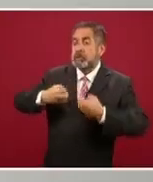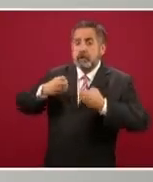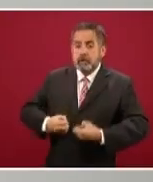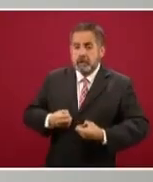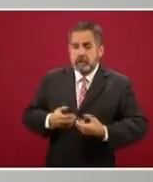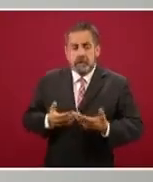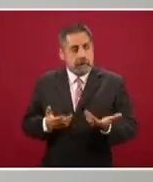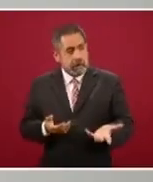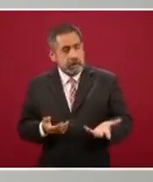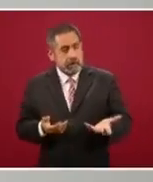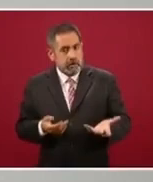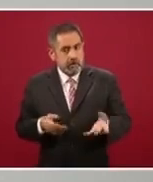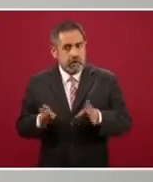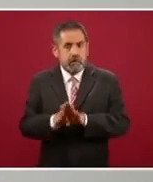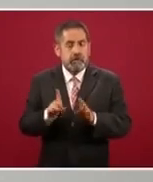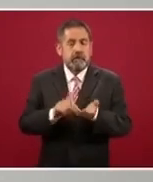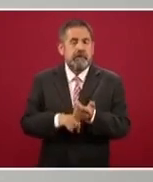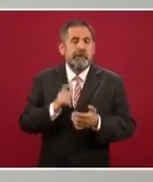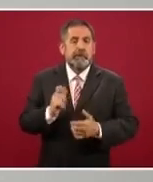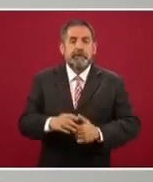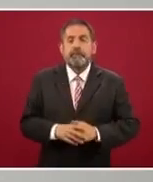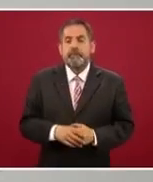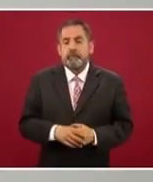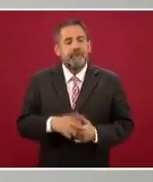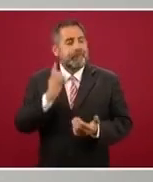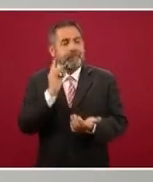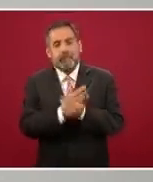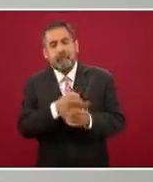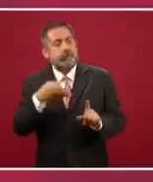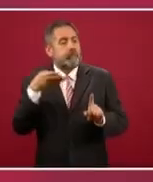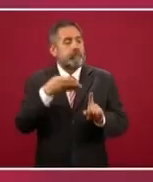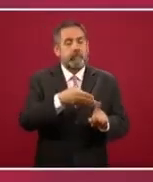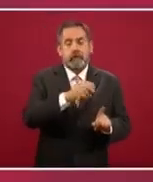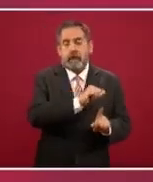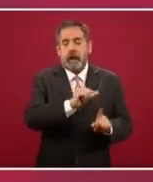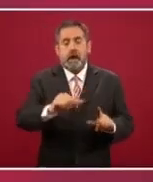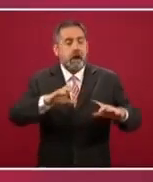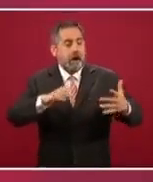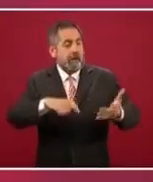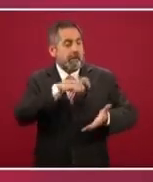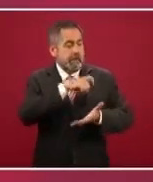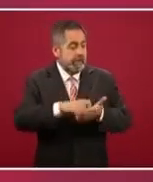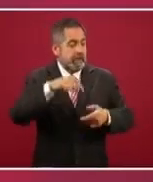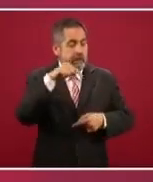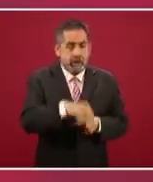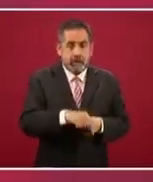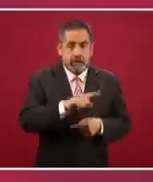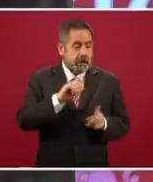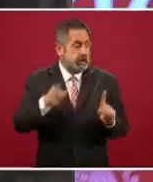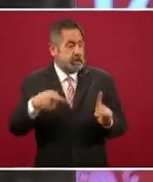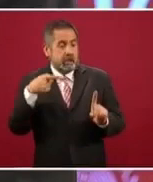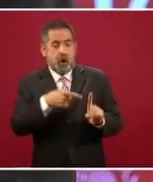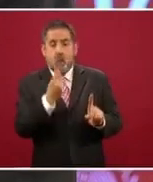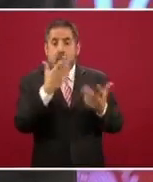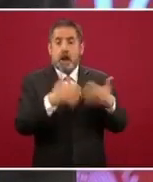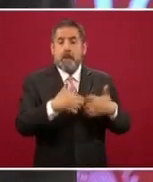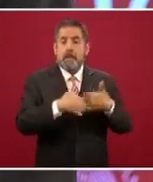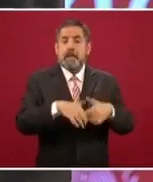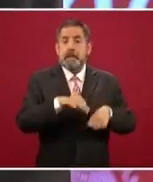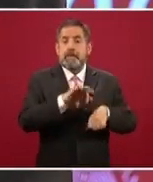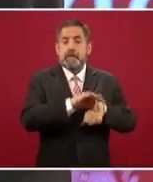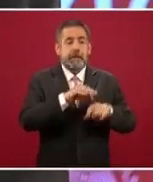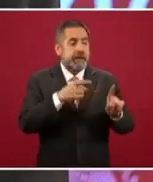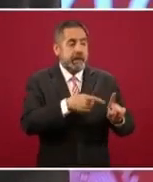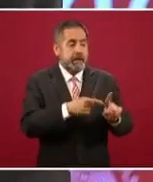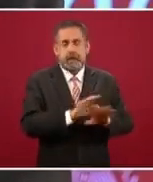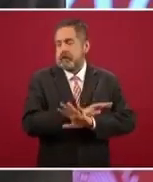porque solo se podían comprar aquí y a una empresa. Eso